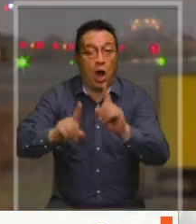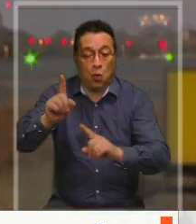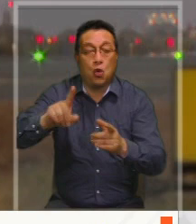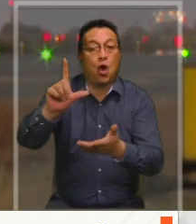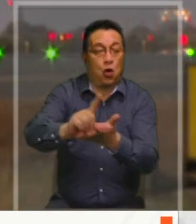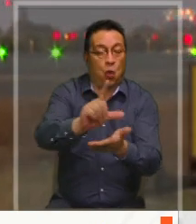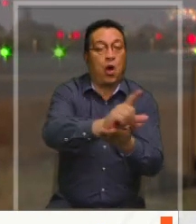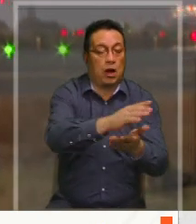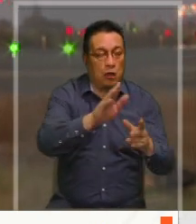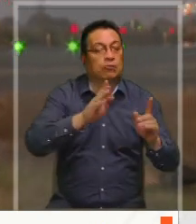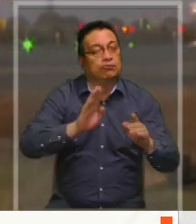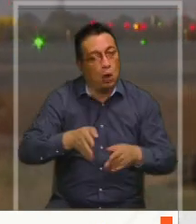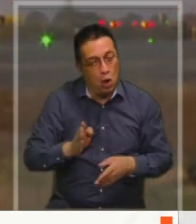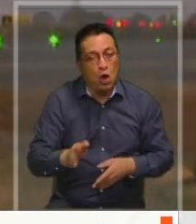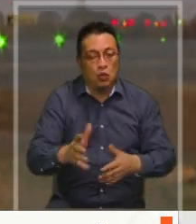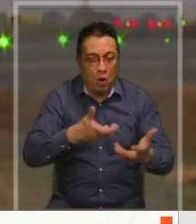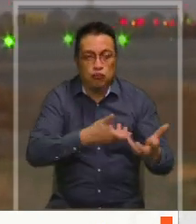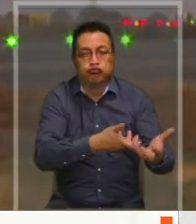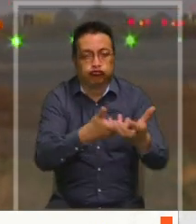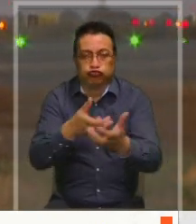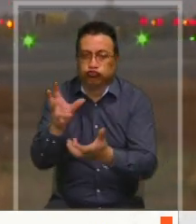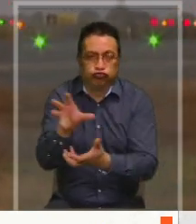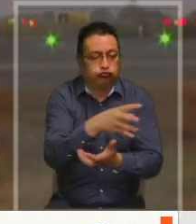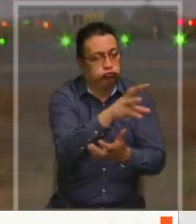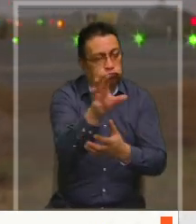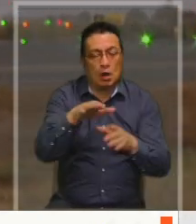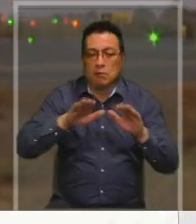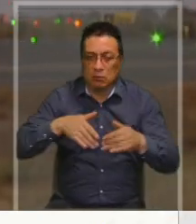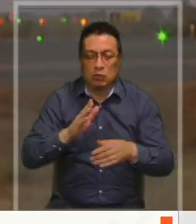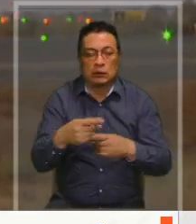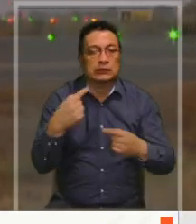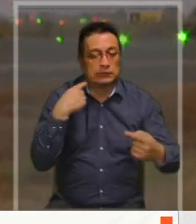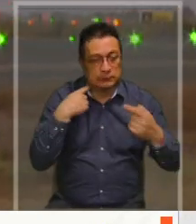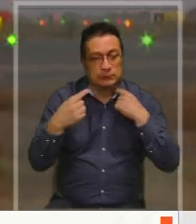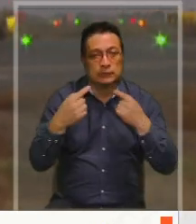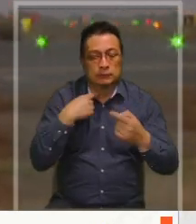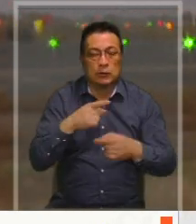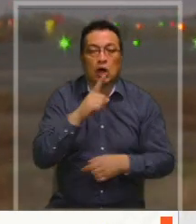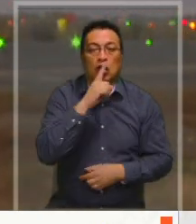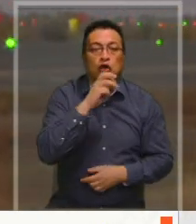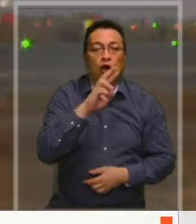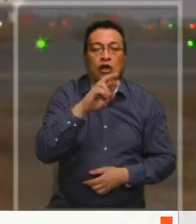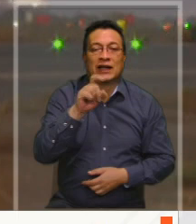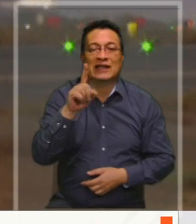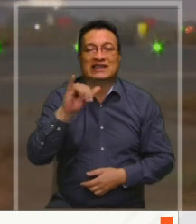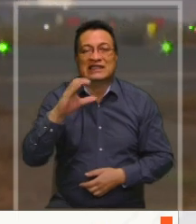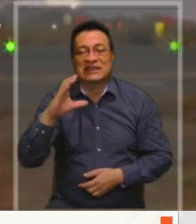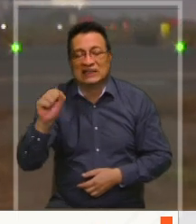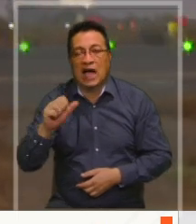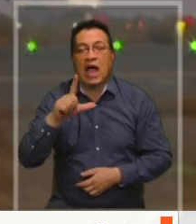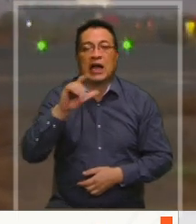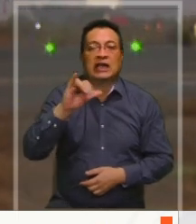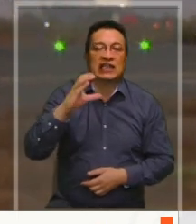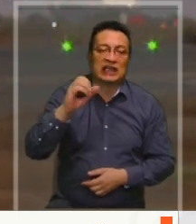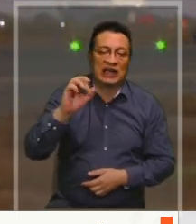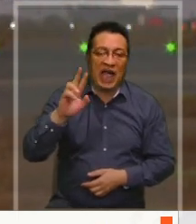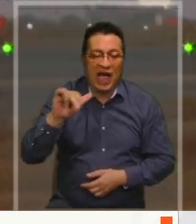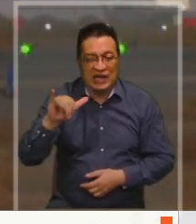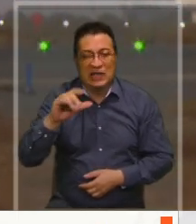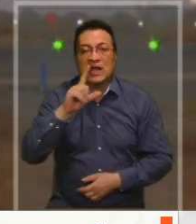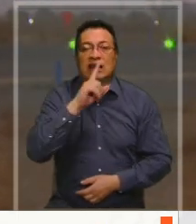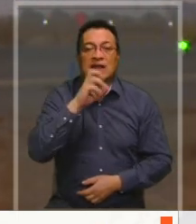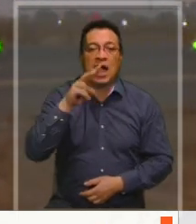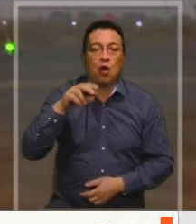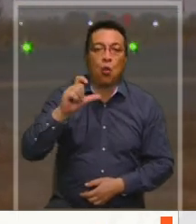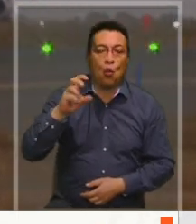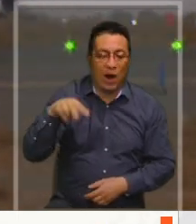están combatiendo las llamas sectores que todavía están afectados estamos hablando de torrecilla pinchoco lircay y tal One esos sectores que están